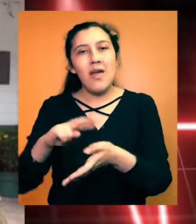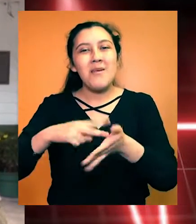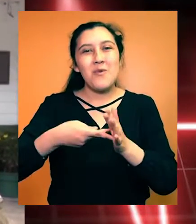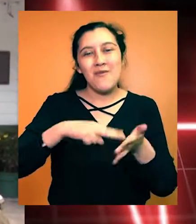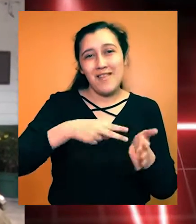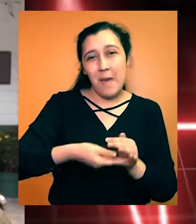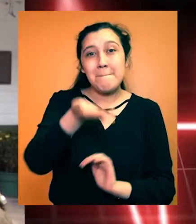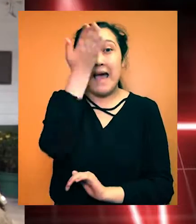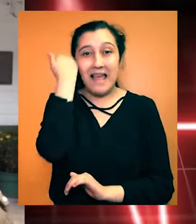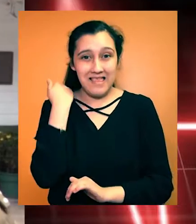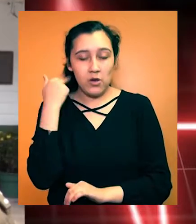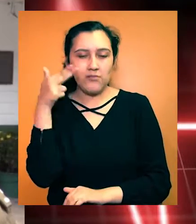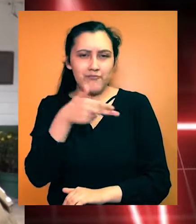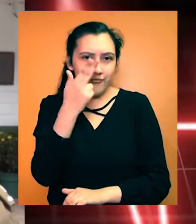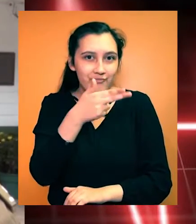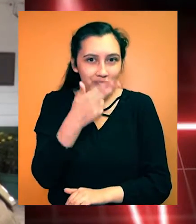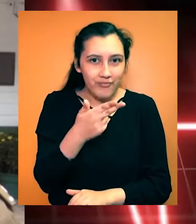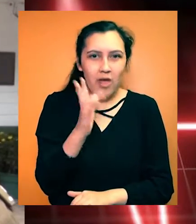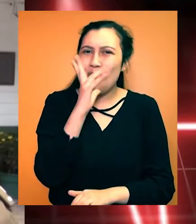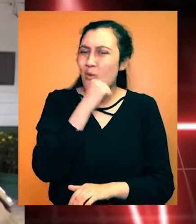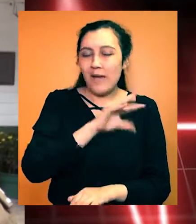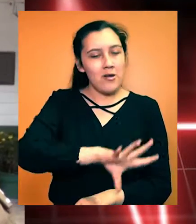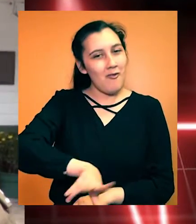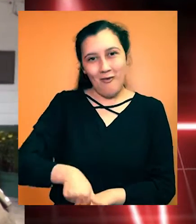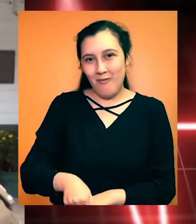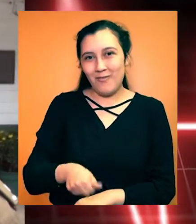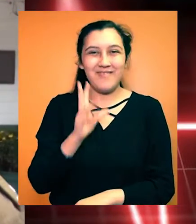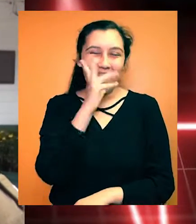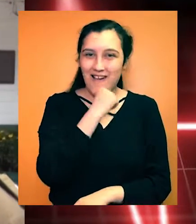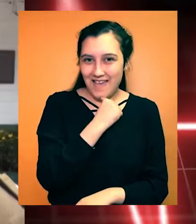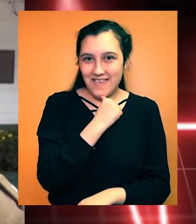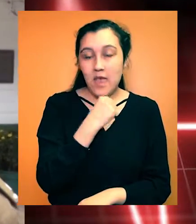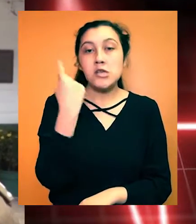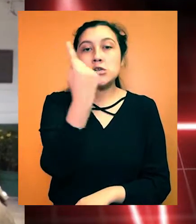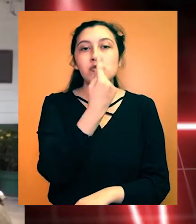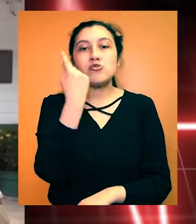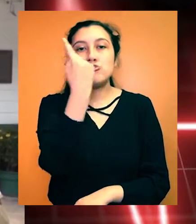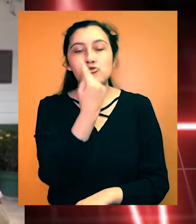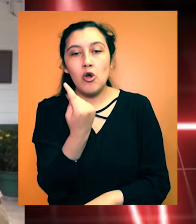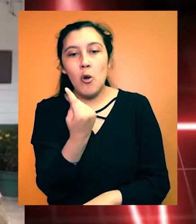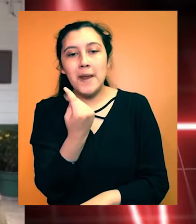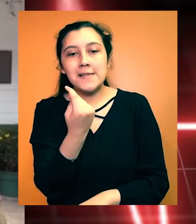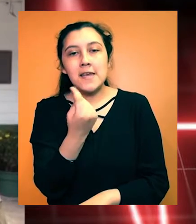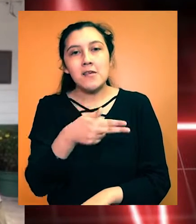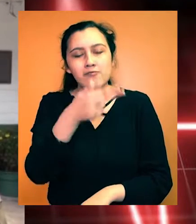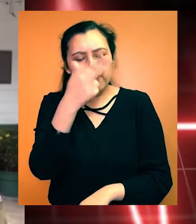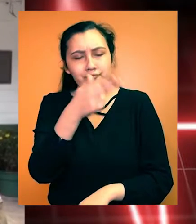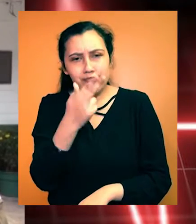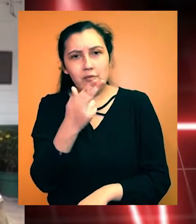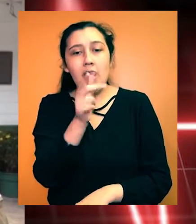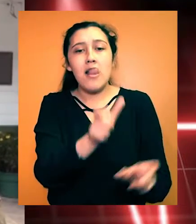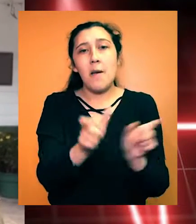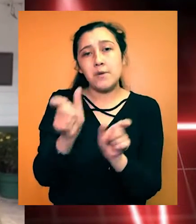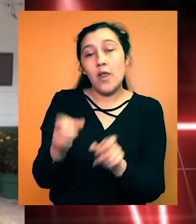víctimas de por situaciones anteriores. Aquí no existió la intención de un delito de robo ni otro, sino que fue solamente causarle la